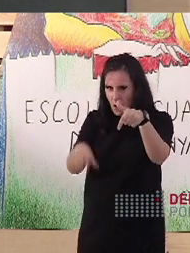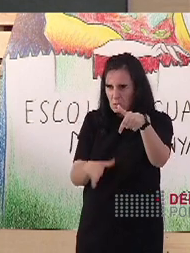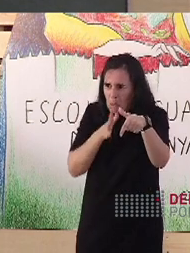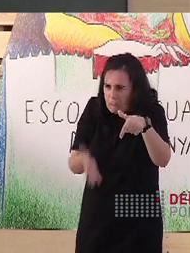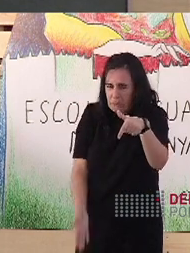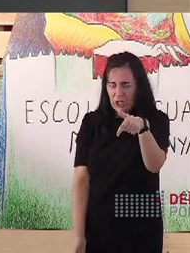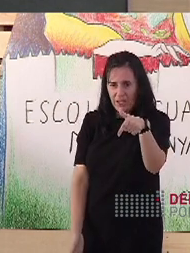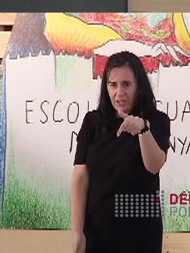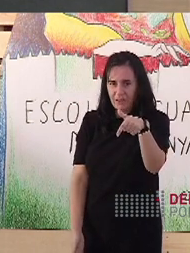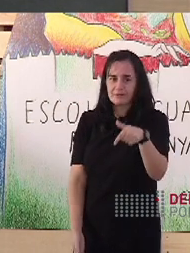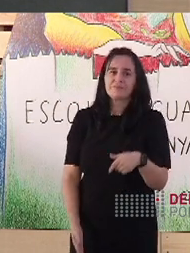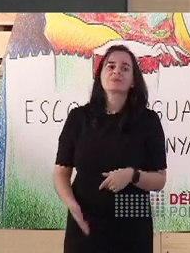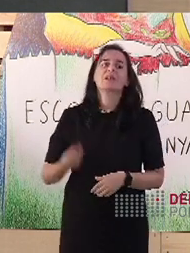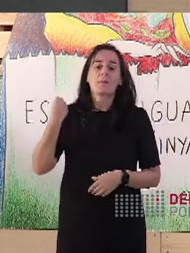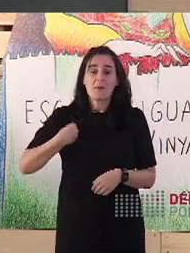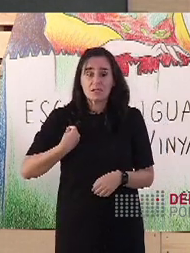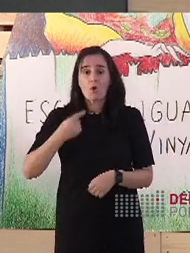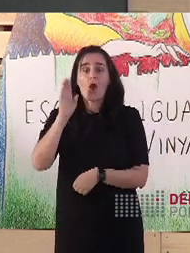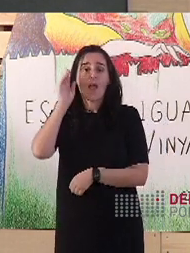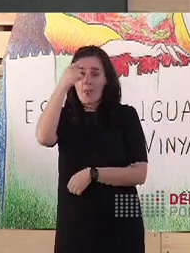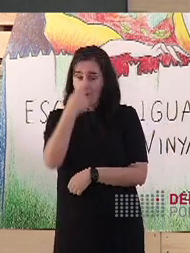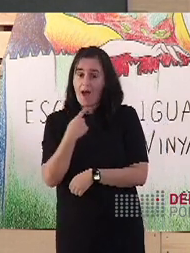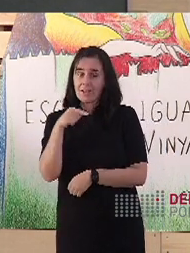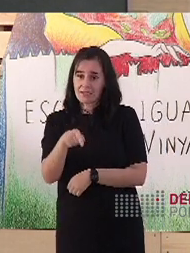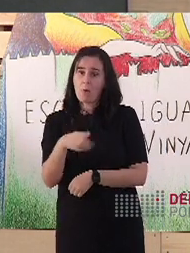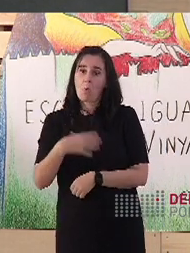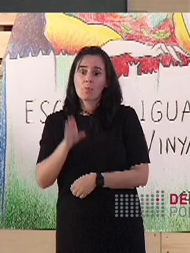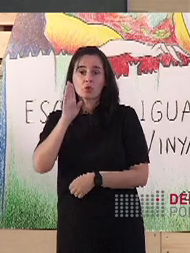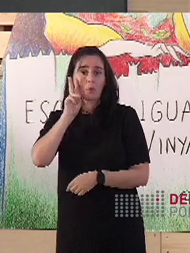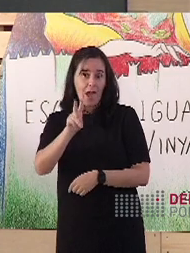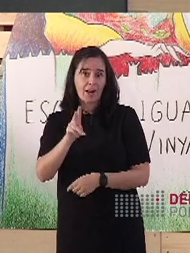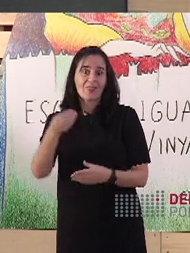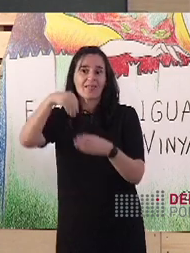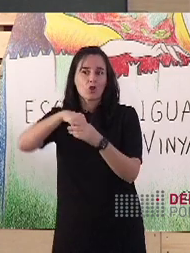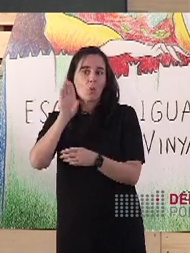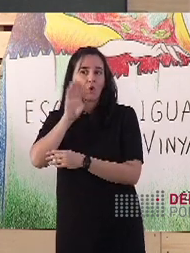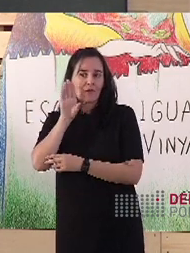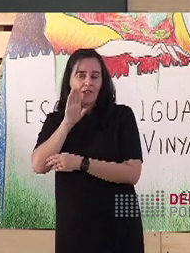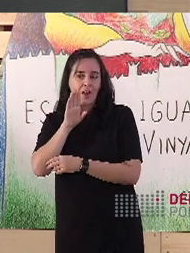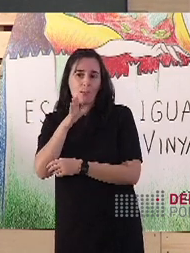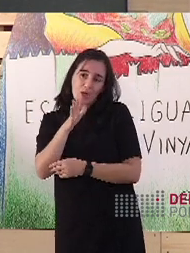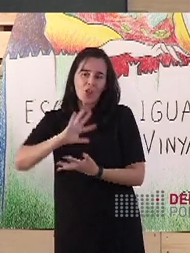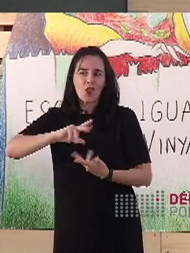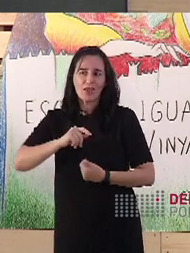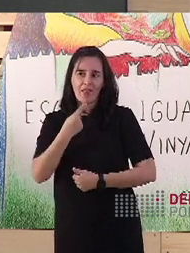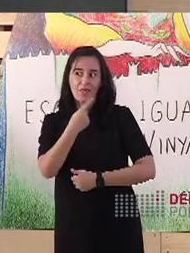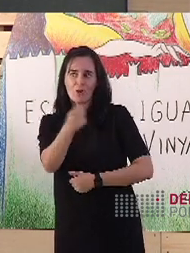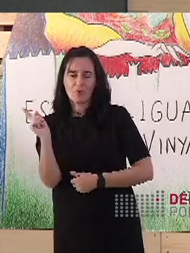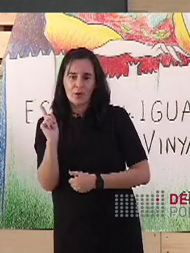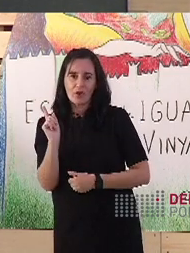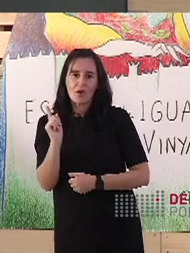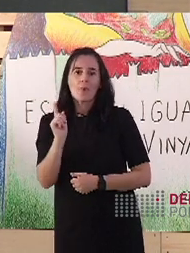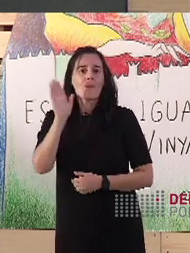inteligentemente. Pues esta imagen la vamos a ver en la pornografía, porque tengo una noticia. Y es que todas las películas pornográficas, o casi